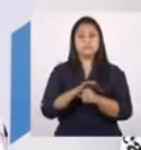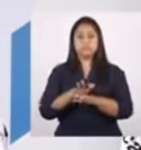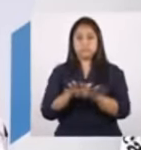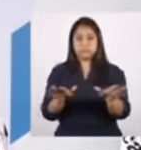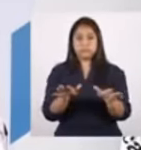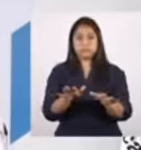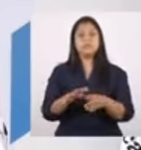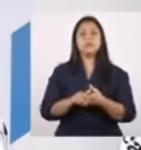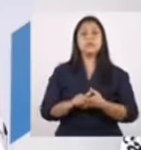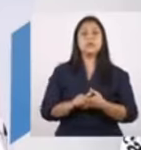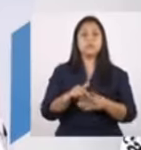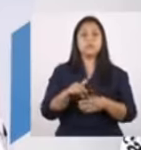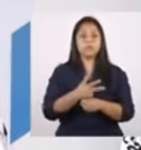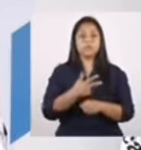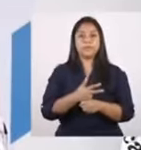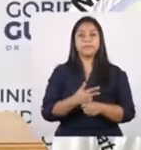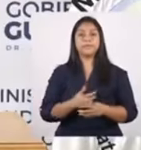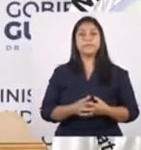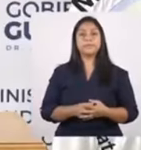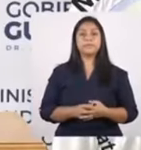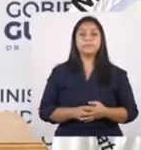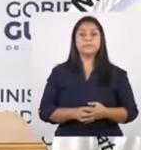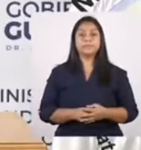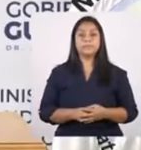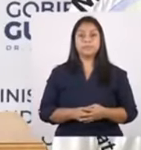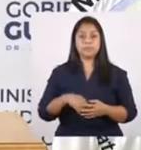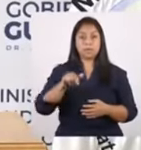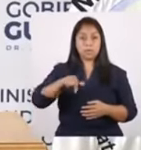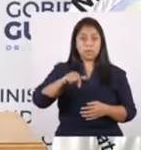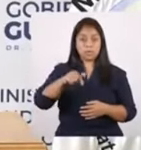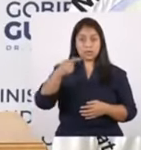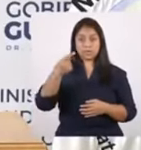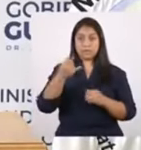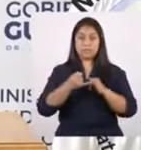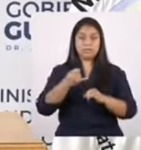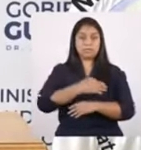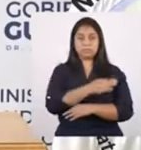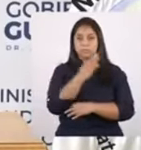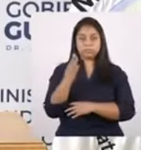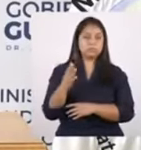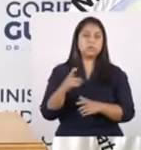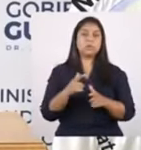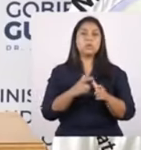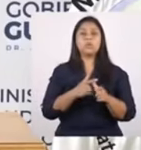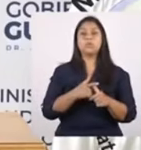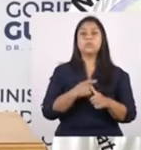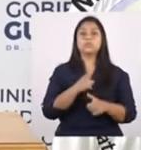coronavirus COVID-19 en Guatemala. El día de hoy cerramos con las siguientes cifras.